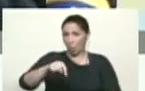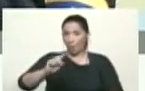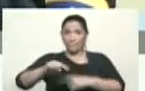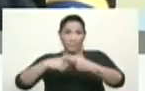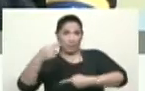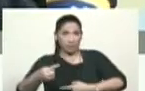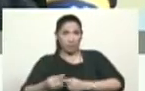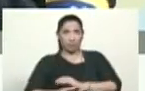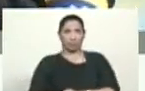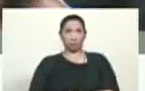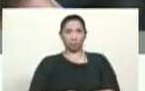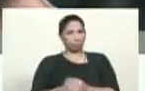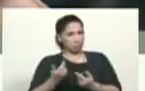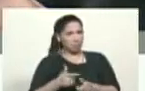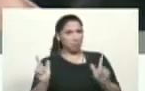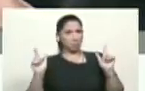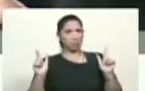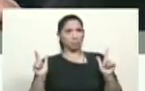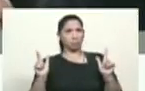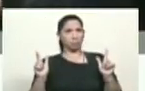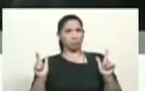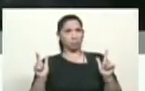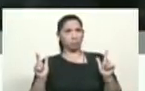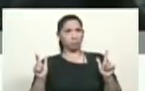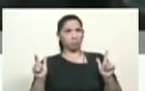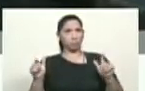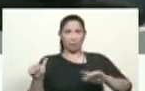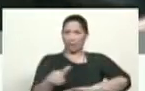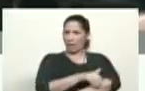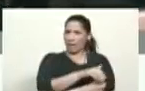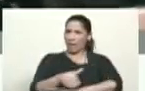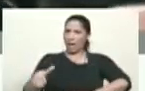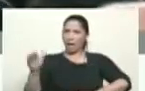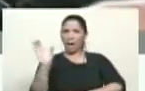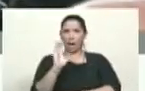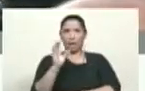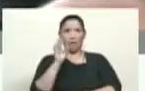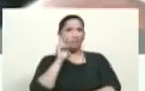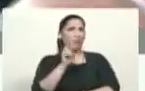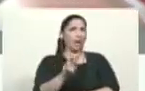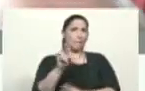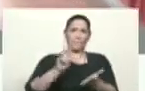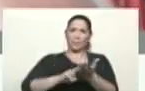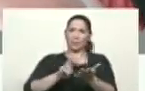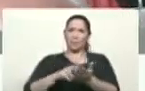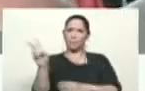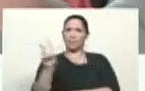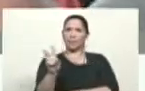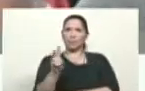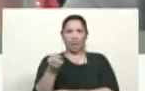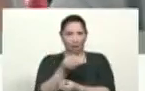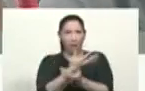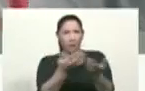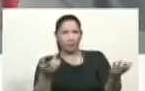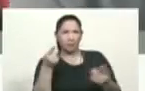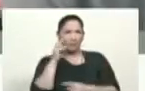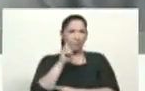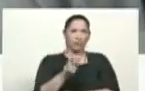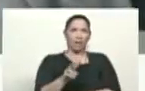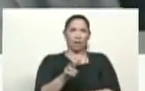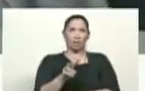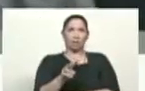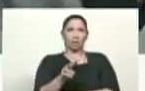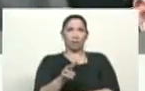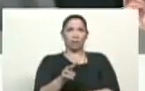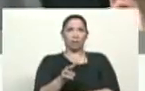estar aquí, paseen libremente por las calles de Caracas y vean la verdad de Venezuela. Ahora ustedes ven CNN,